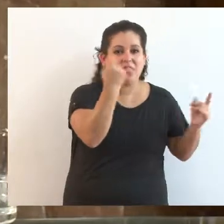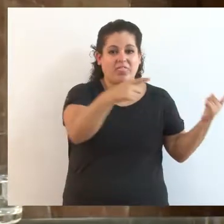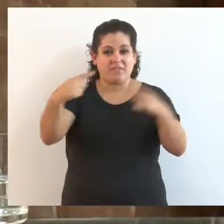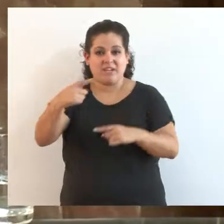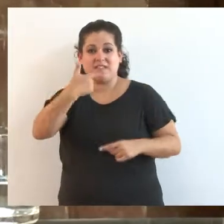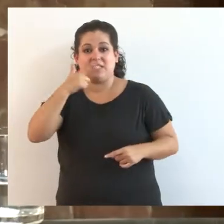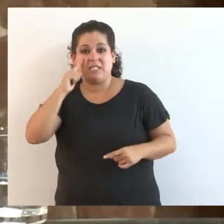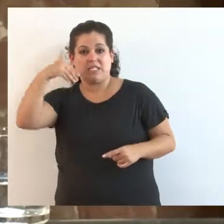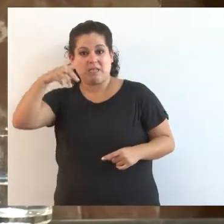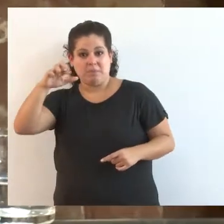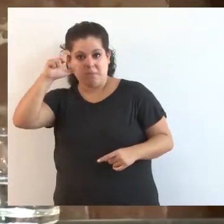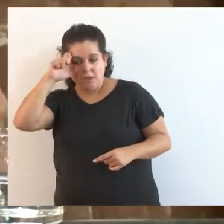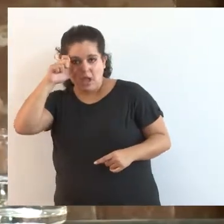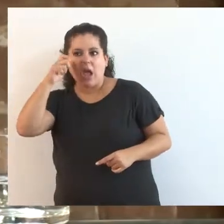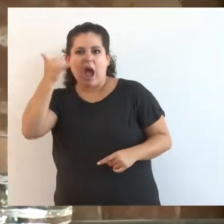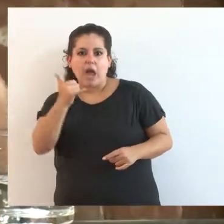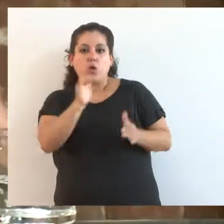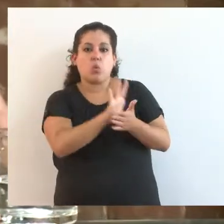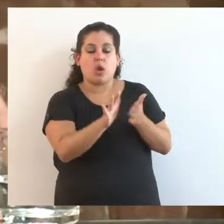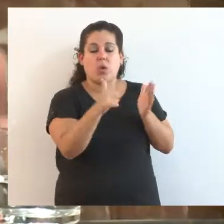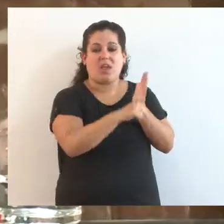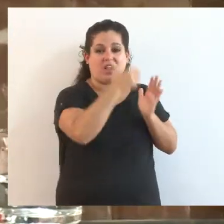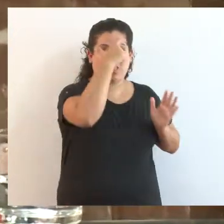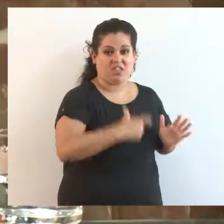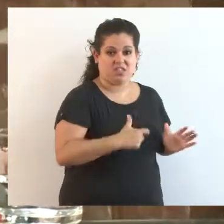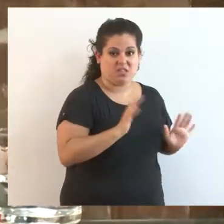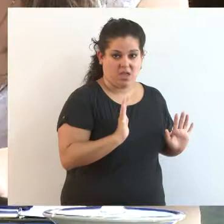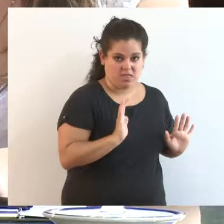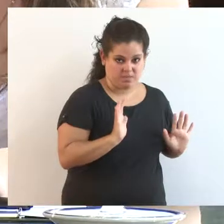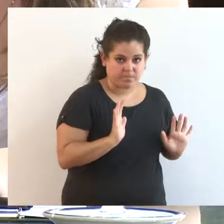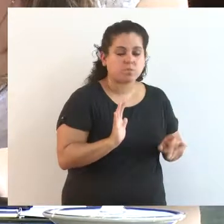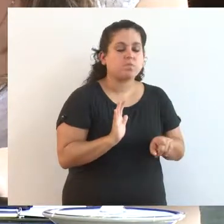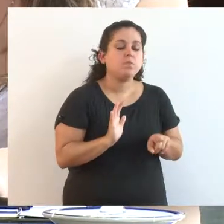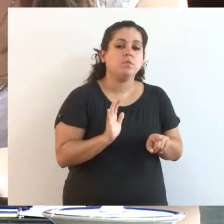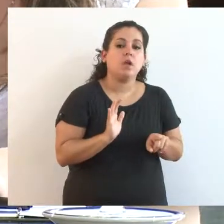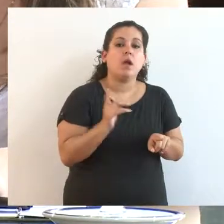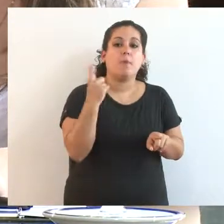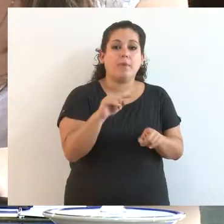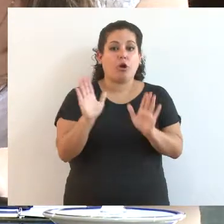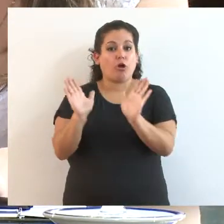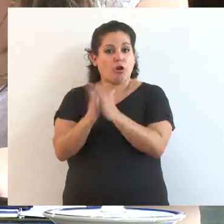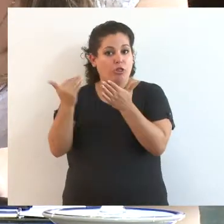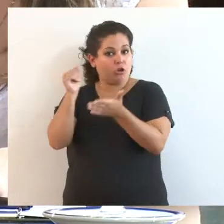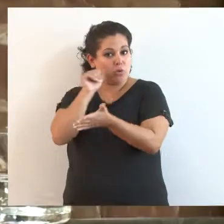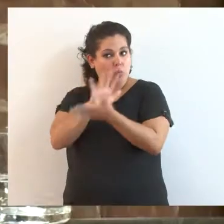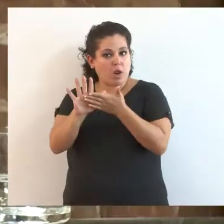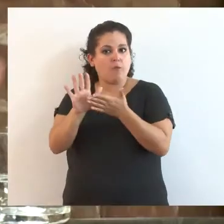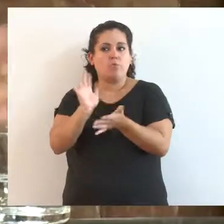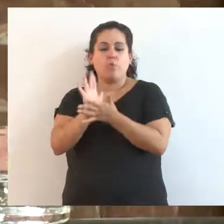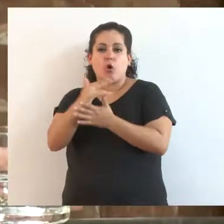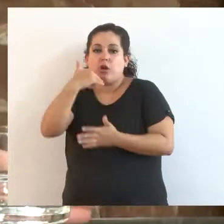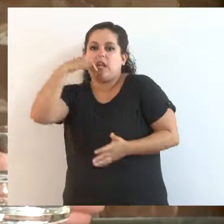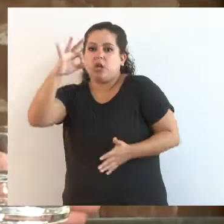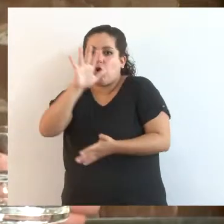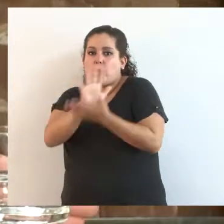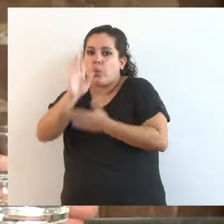adopción simple, uno tiene, digamos, una nueva identidad. Pero en el código actual se dice, bueno, el que es un